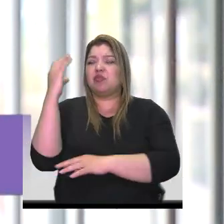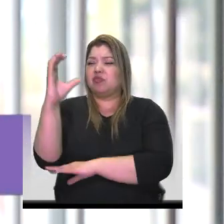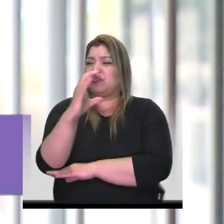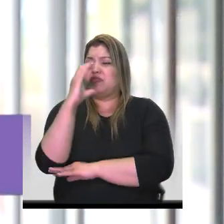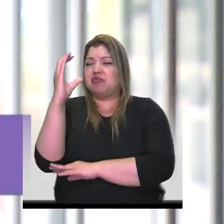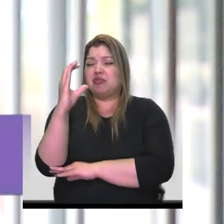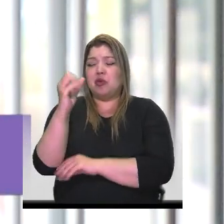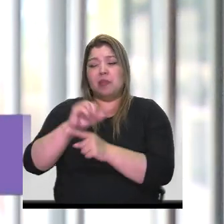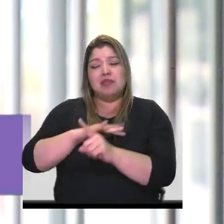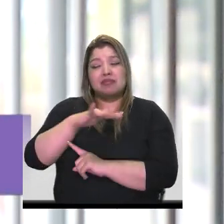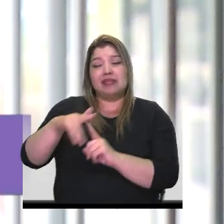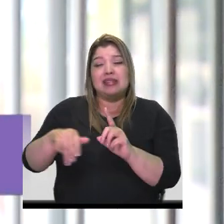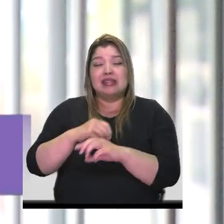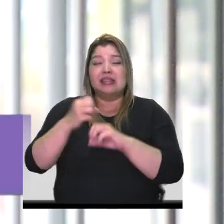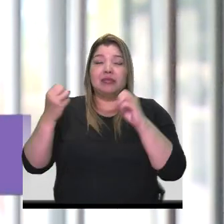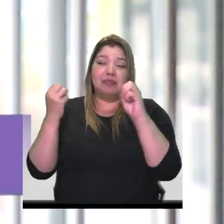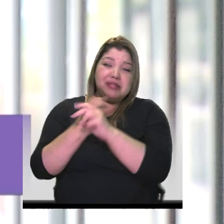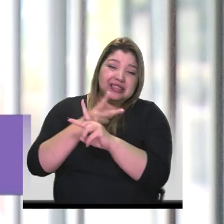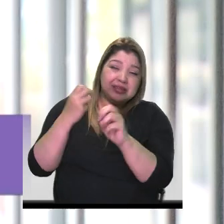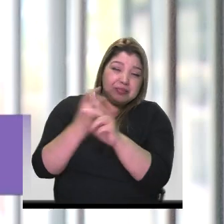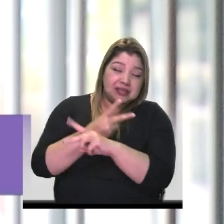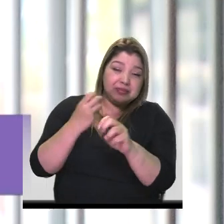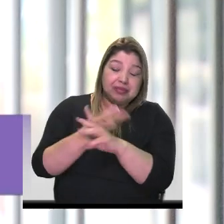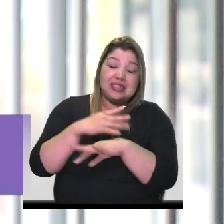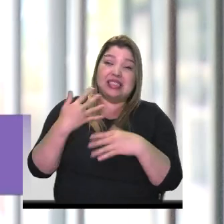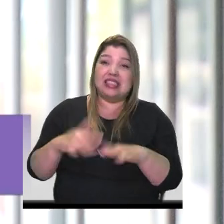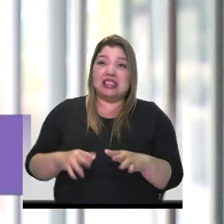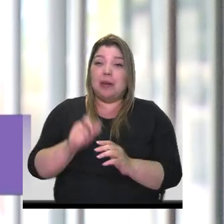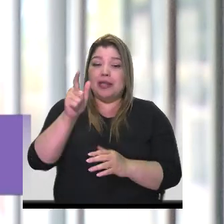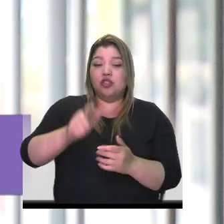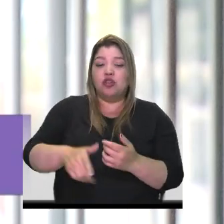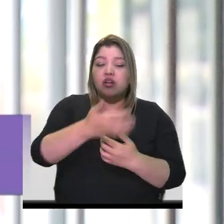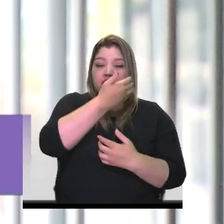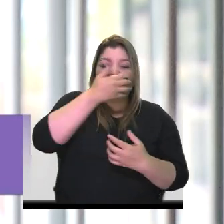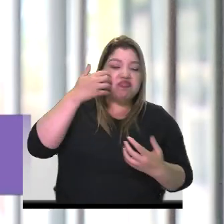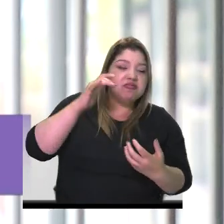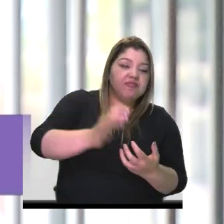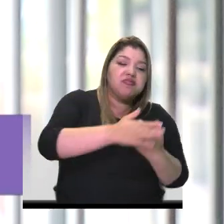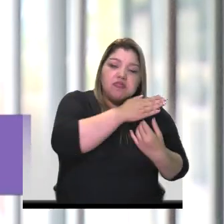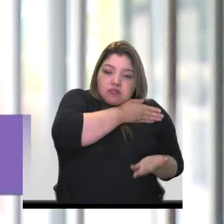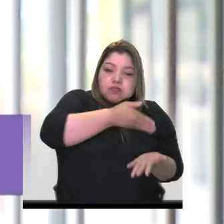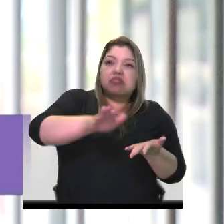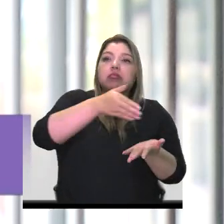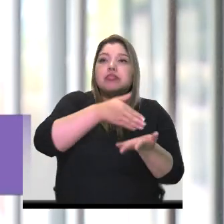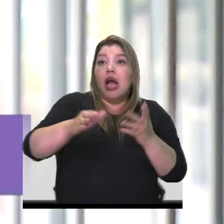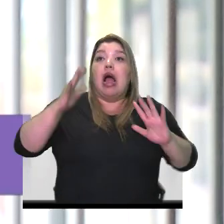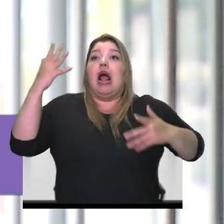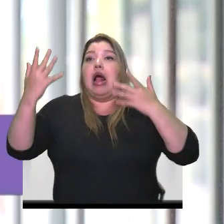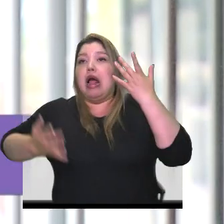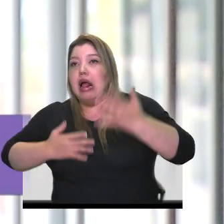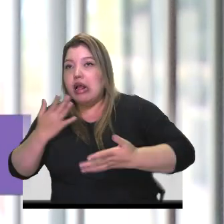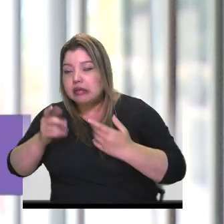de violencia importante que ha generado desplazamiento, que ha generado también pues, como...